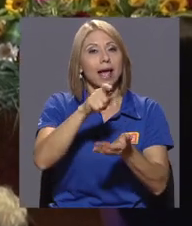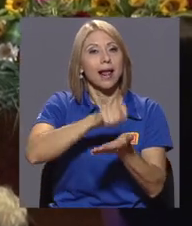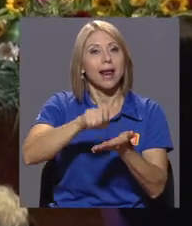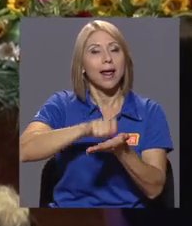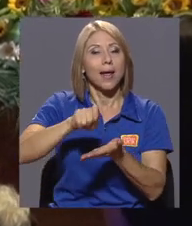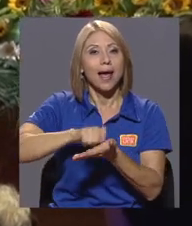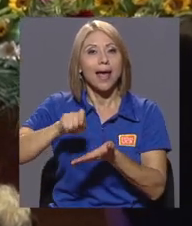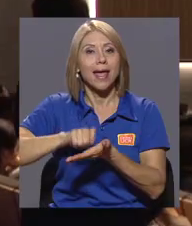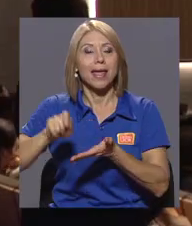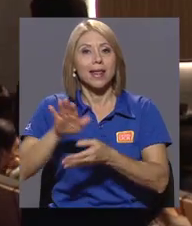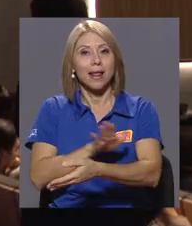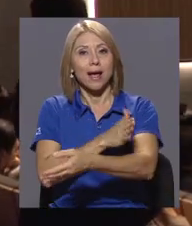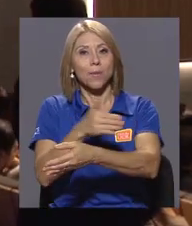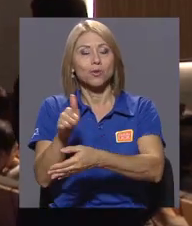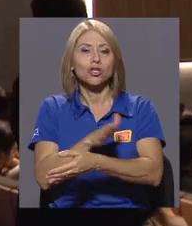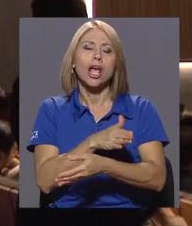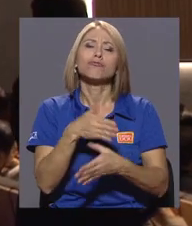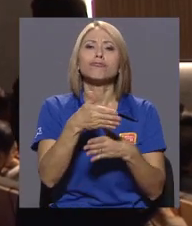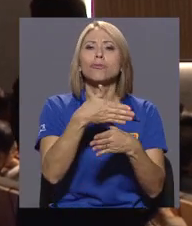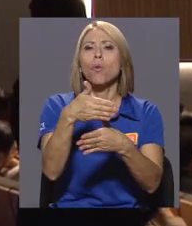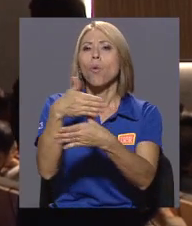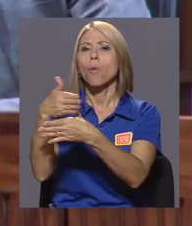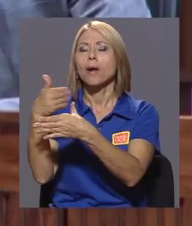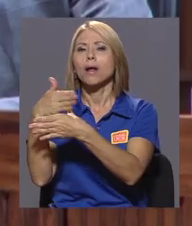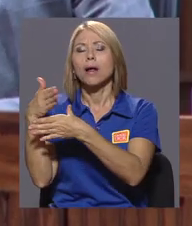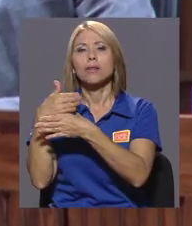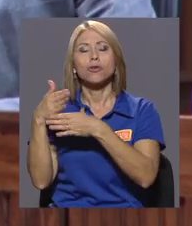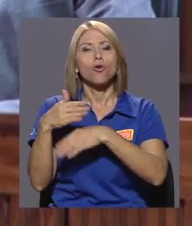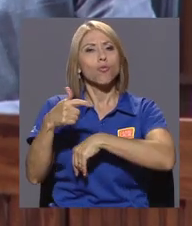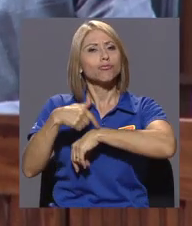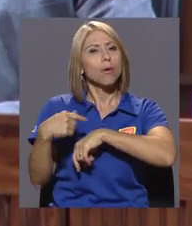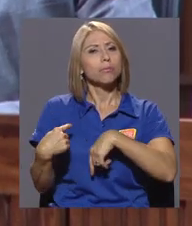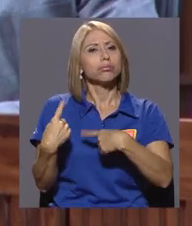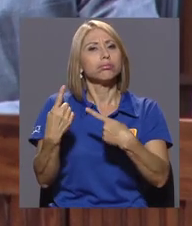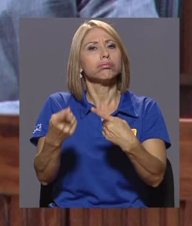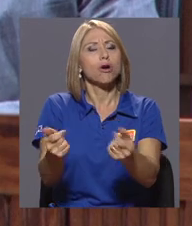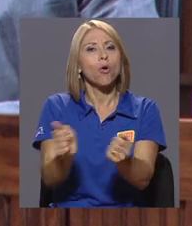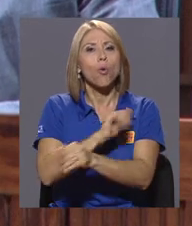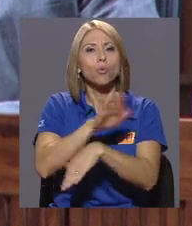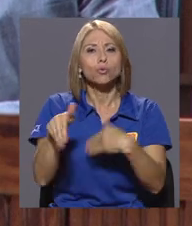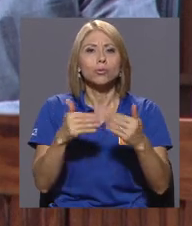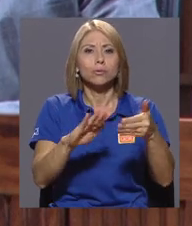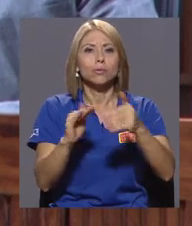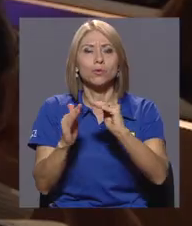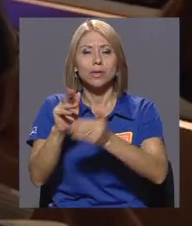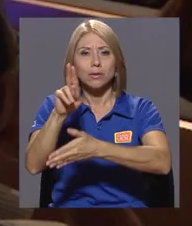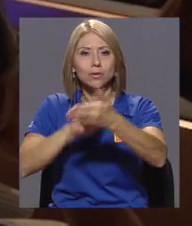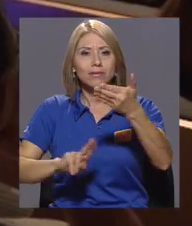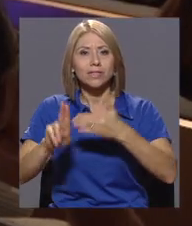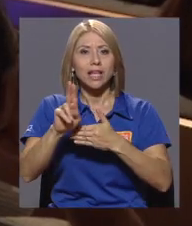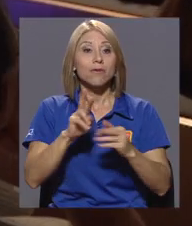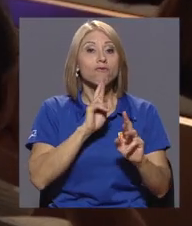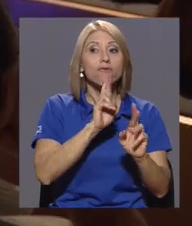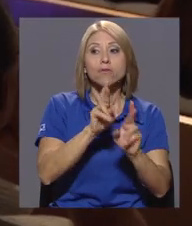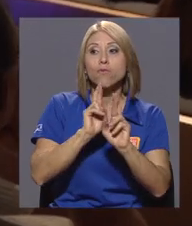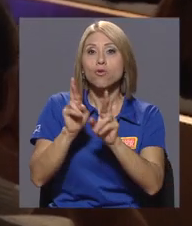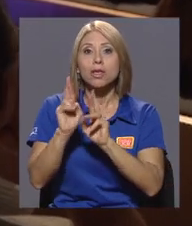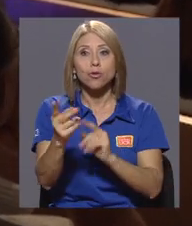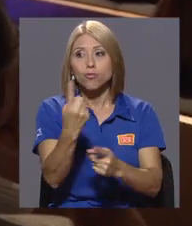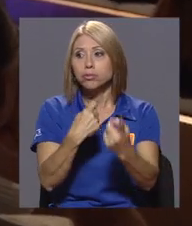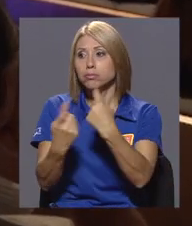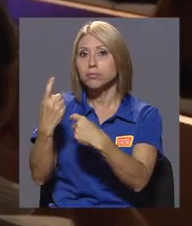compartió durante un largo rato con toda la comunidad universitaria respondiendo y atendiendo a sus consultas